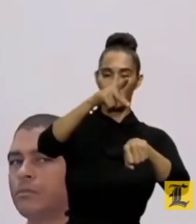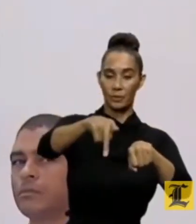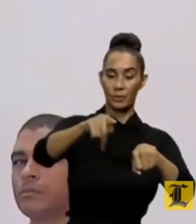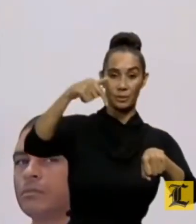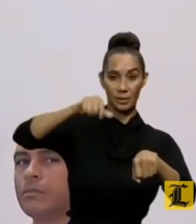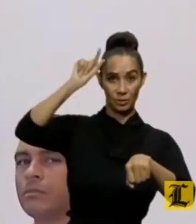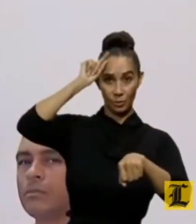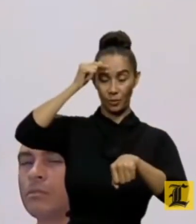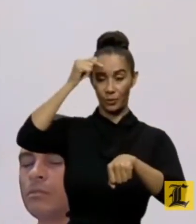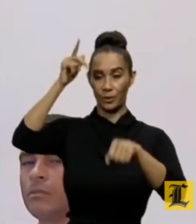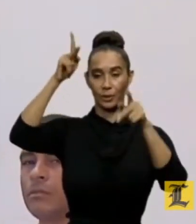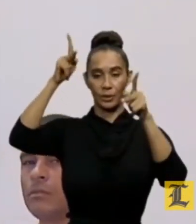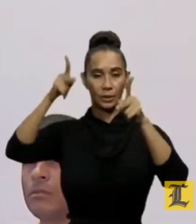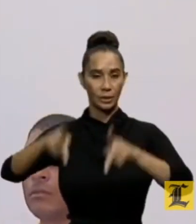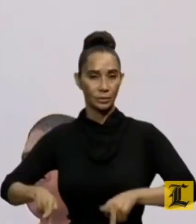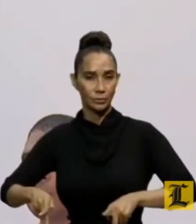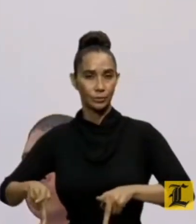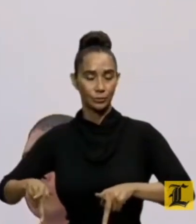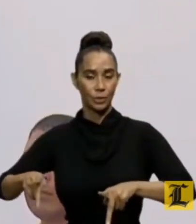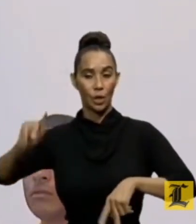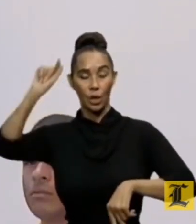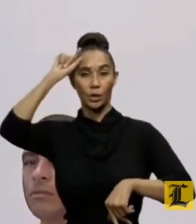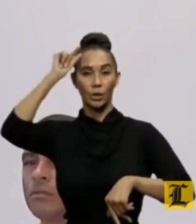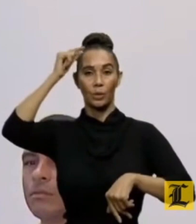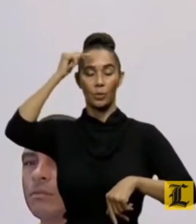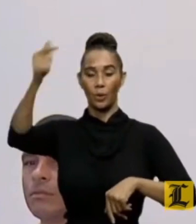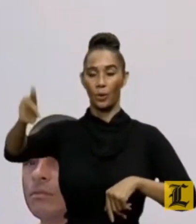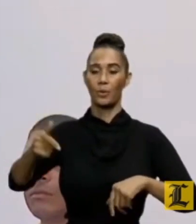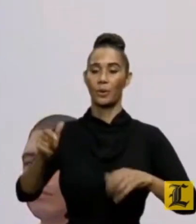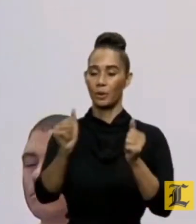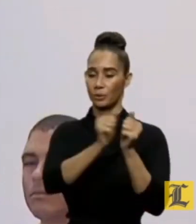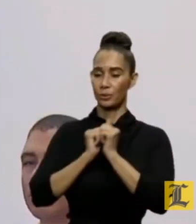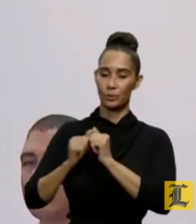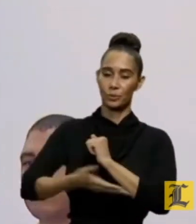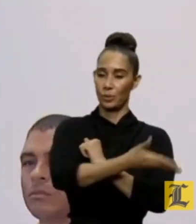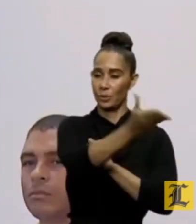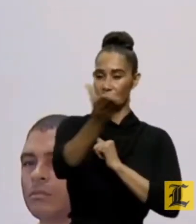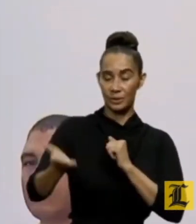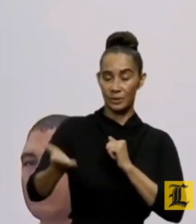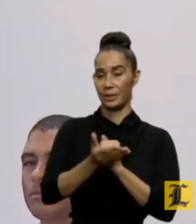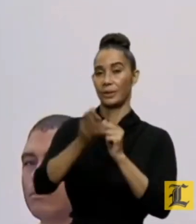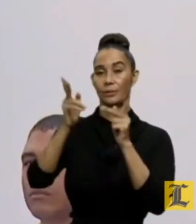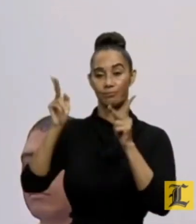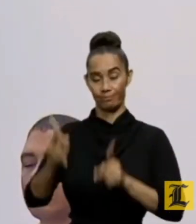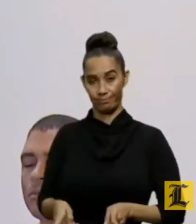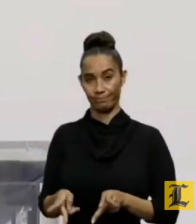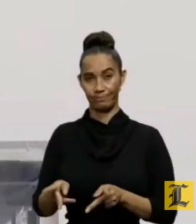el gobierno de la gente, porque somos el gobierno que está con ustedes y con su gente,